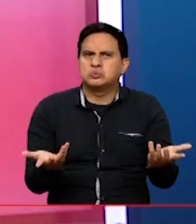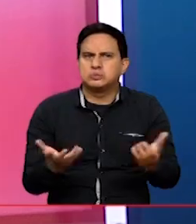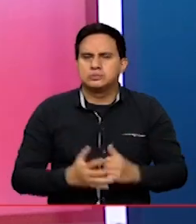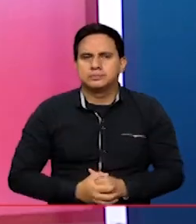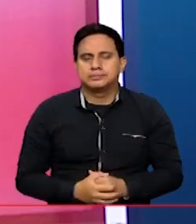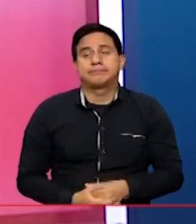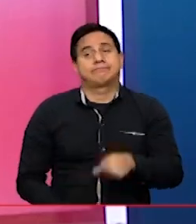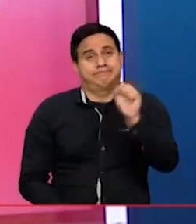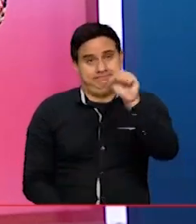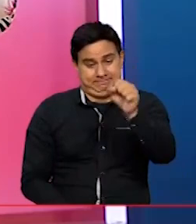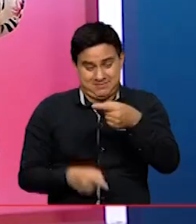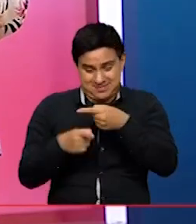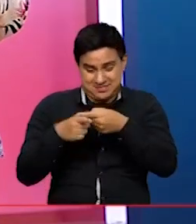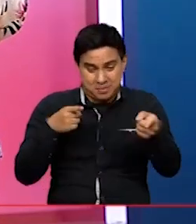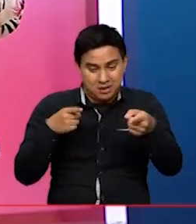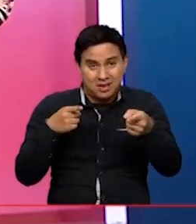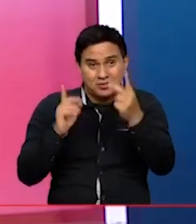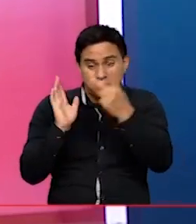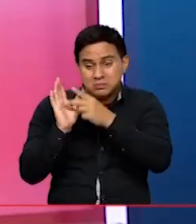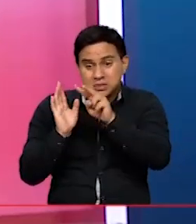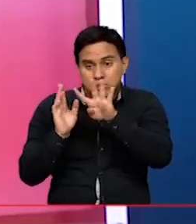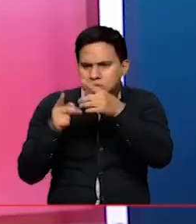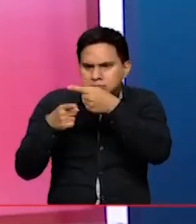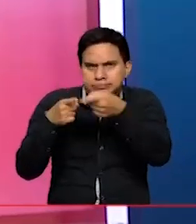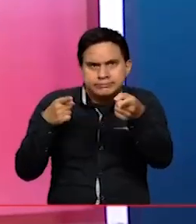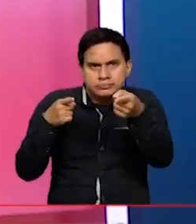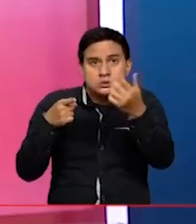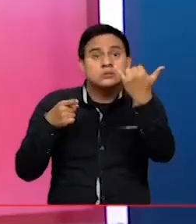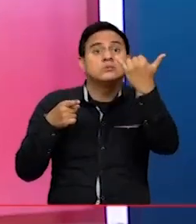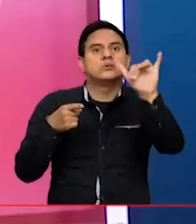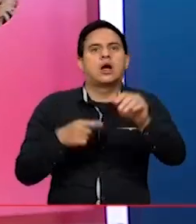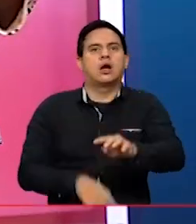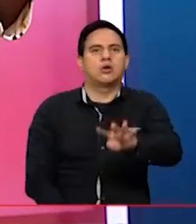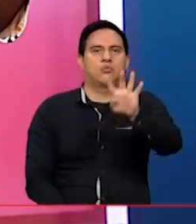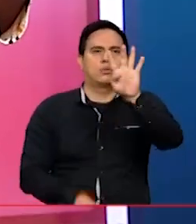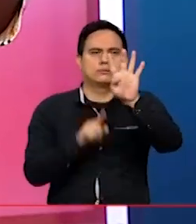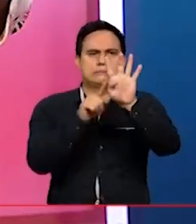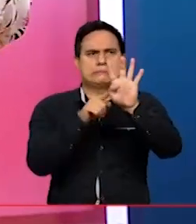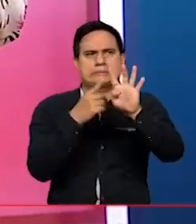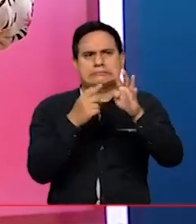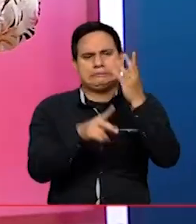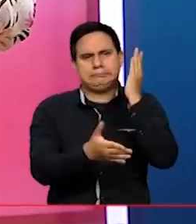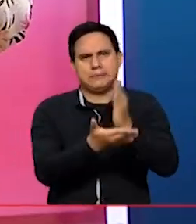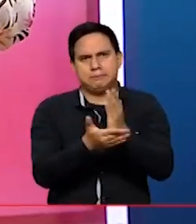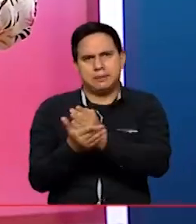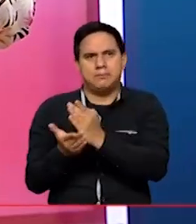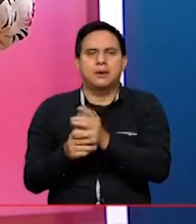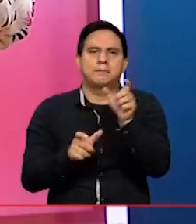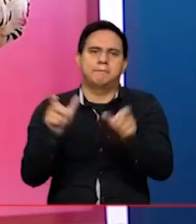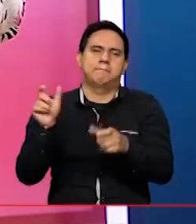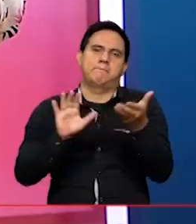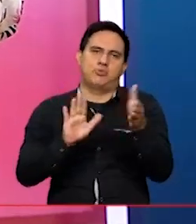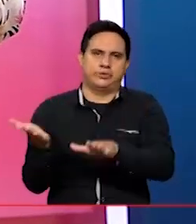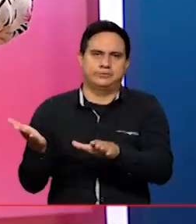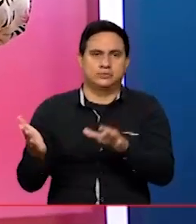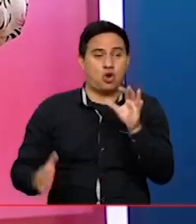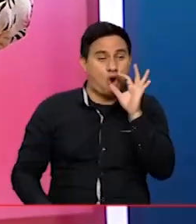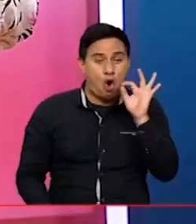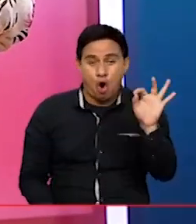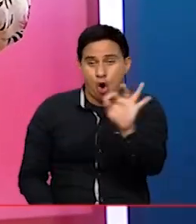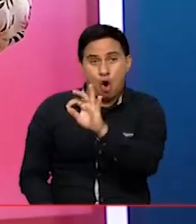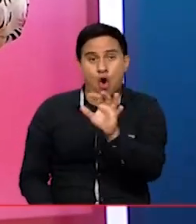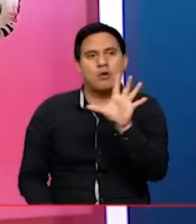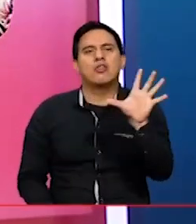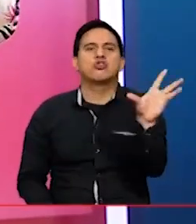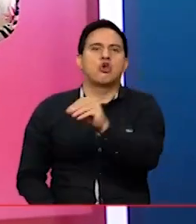porque va la primera semana del 2024 y ya se han registrado 4 casos. Las víctimas fatales son hombres y todos han sido ultimados con